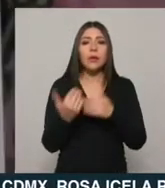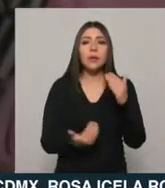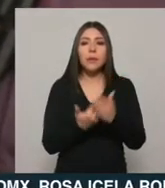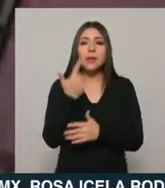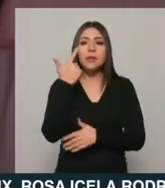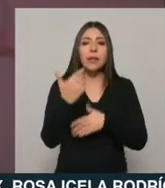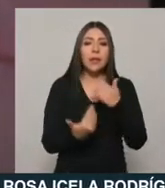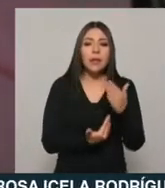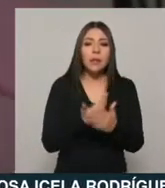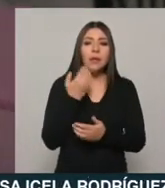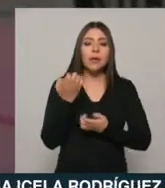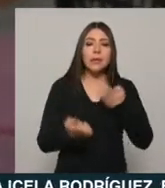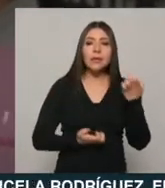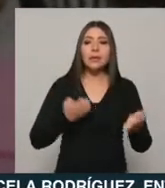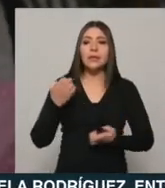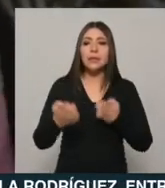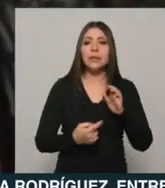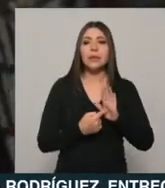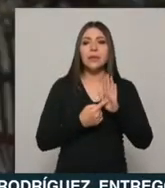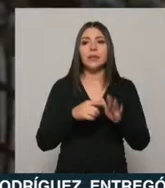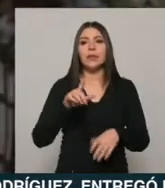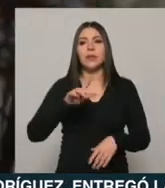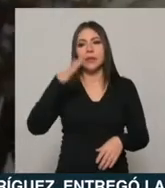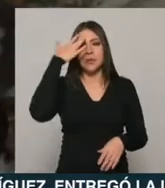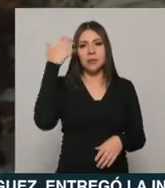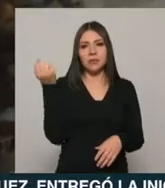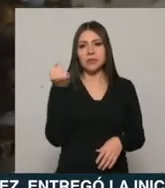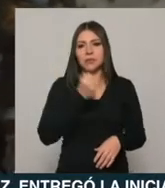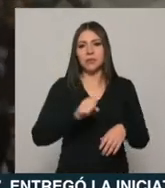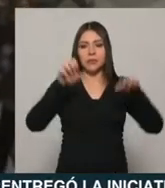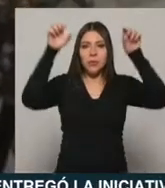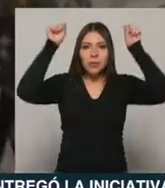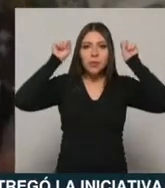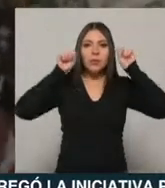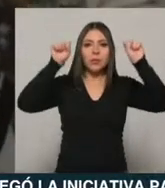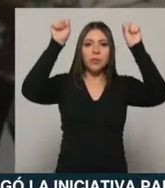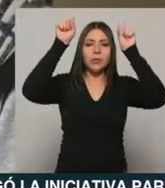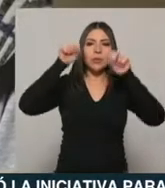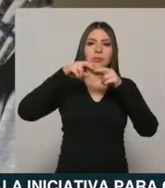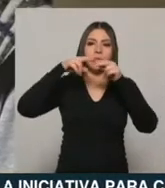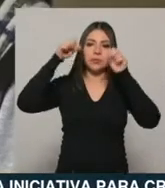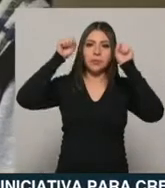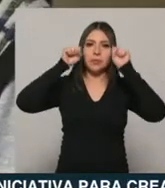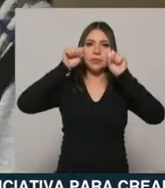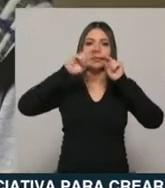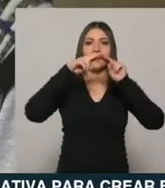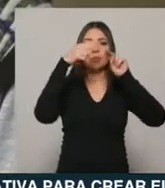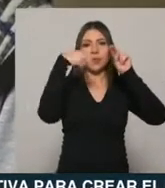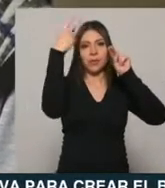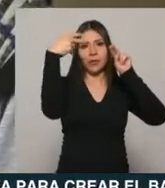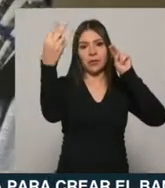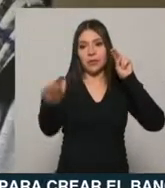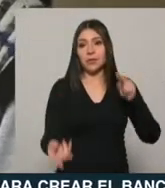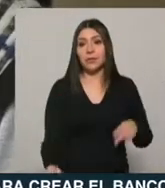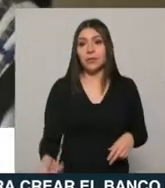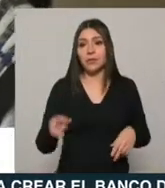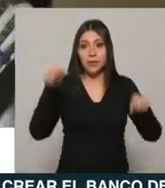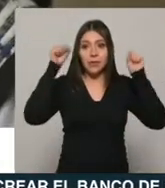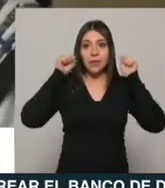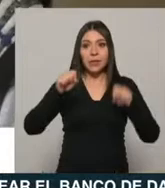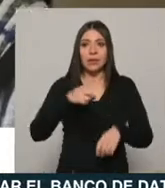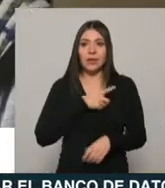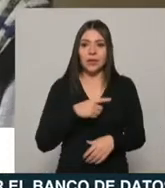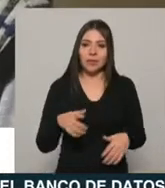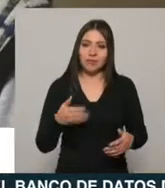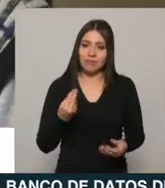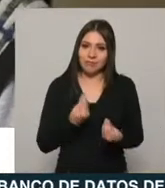para presentar un acto la volvió una experta en el trapecio aéreo. Para subirte a un trapecio, tener valor y no tener